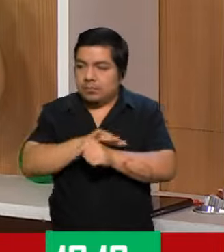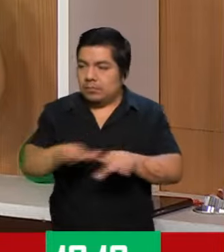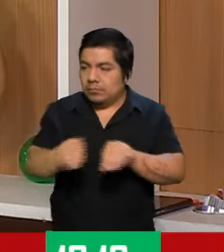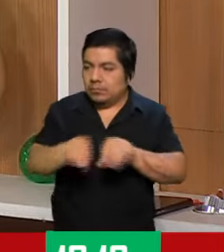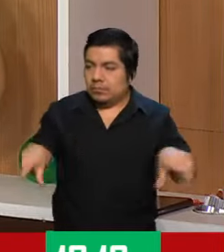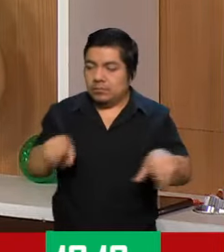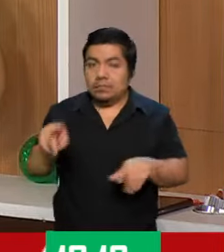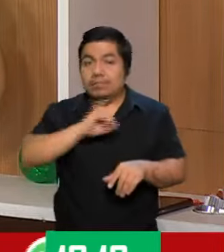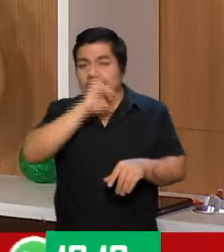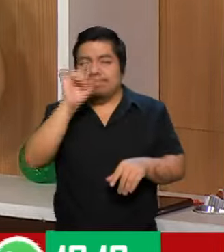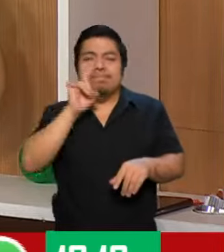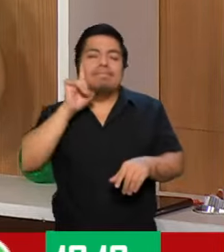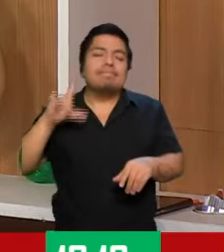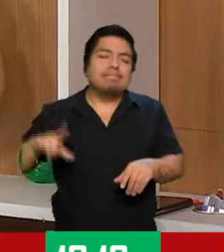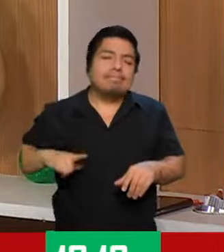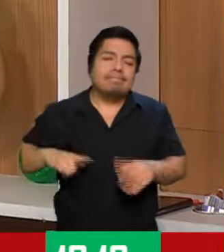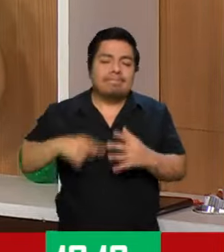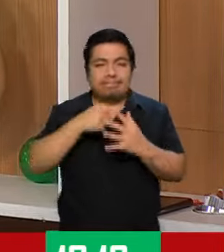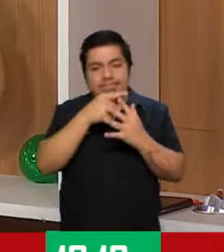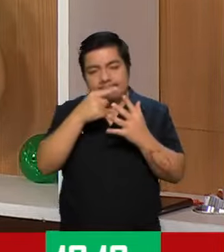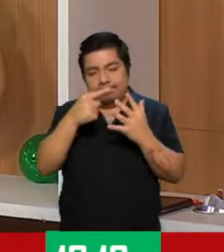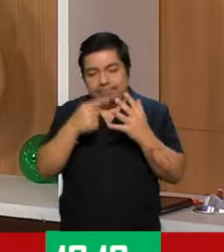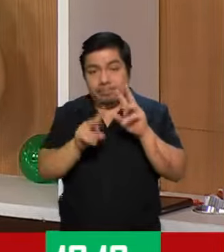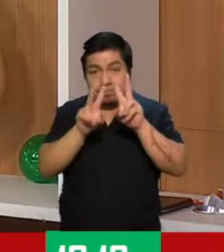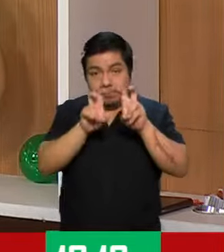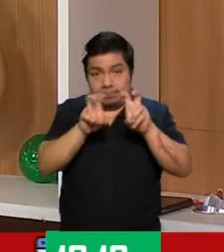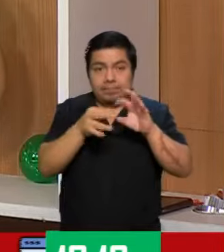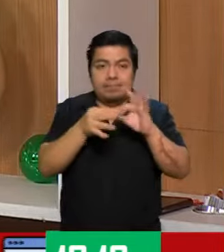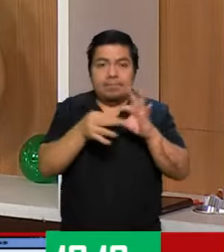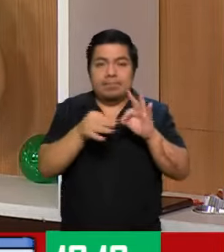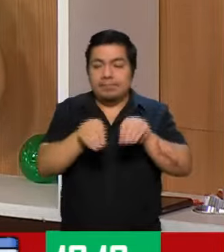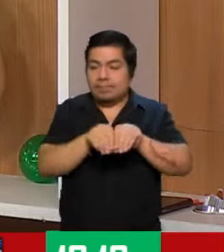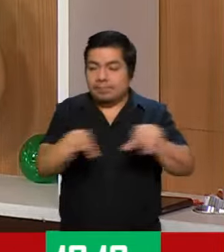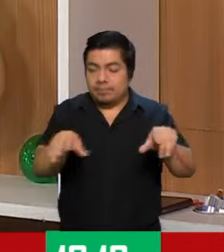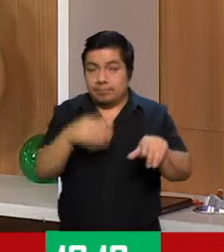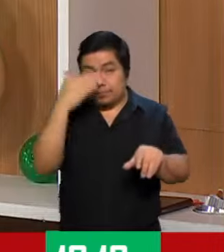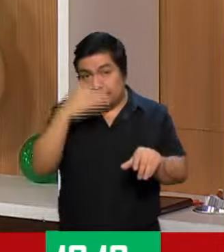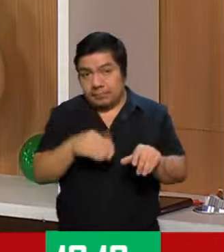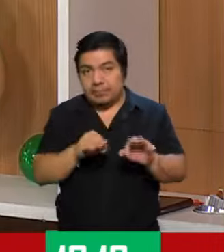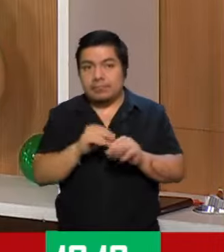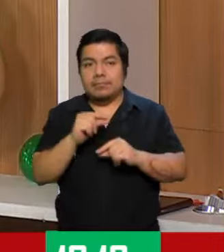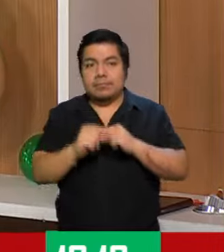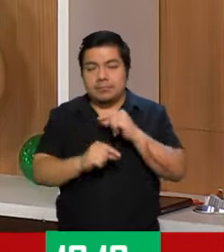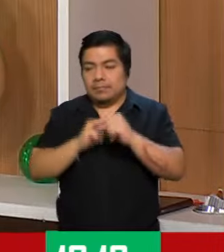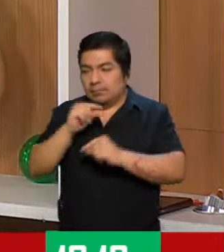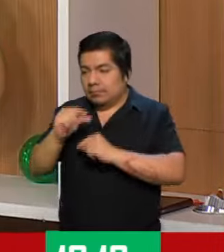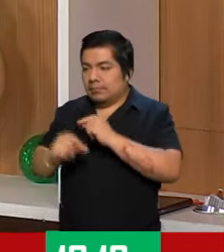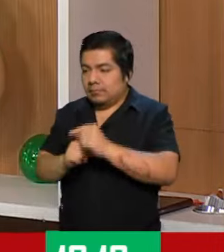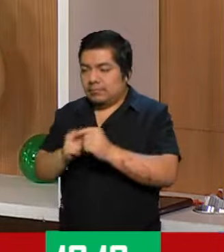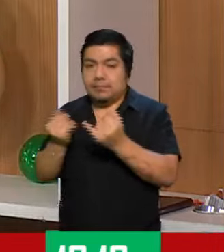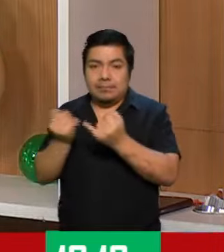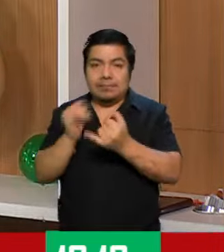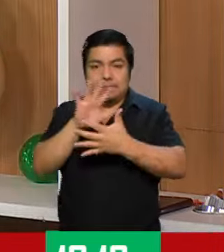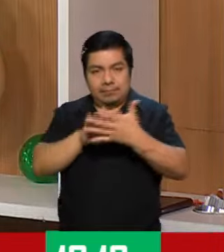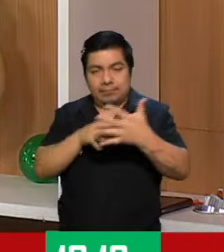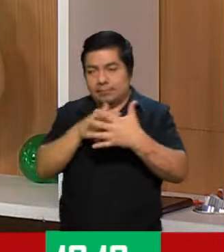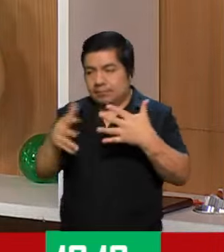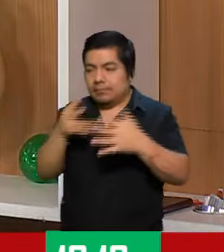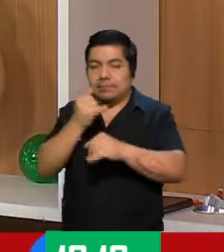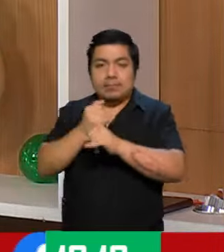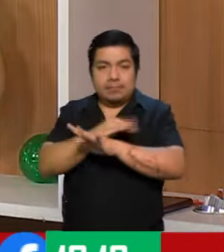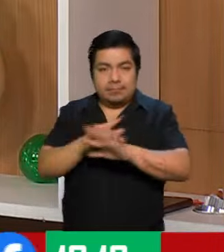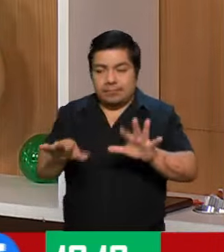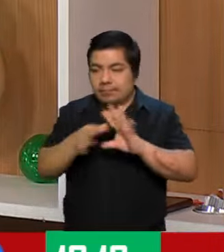de gobierno, donde va informando sobre distintos temas. Esa es una manera. Nosotros constantemente en nuestras redes sociales estamos